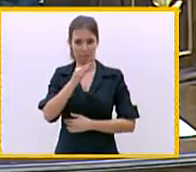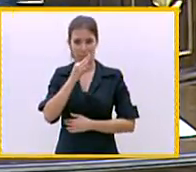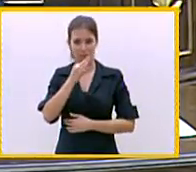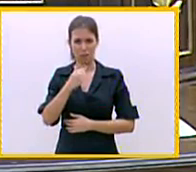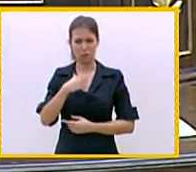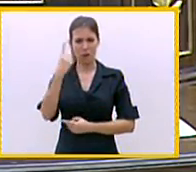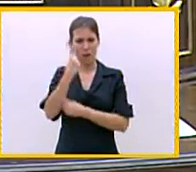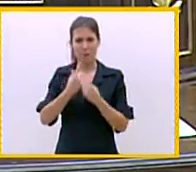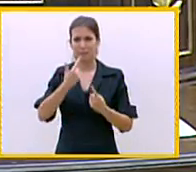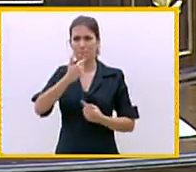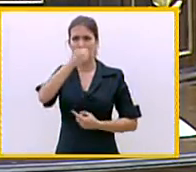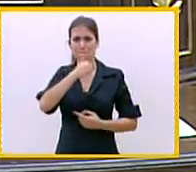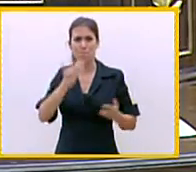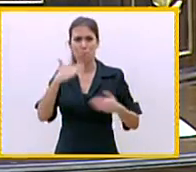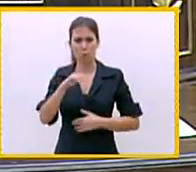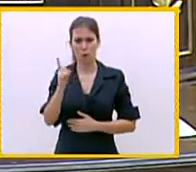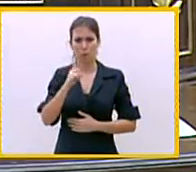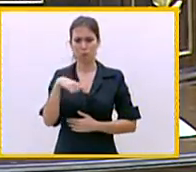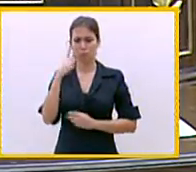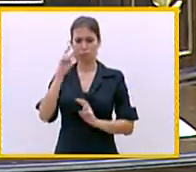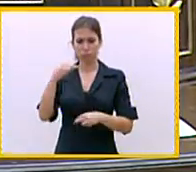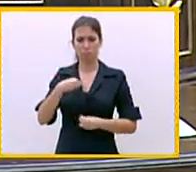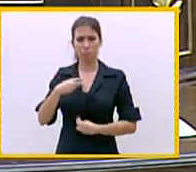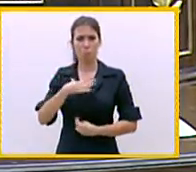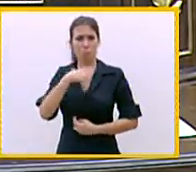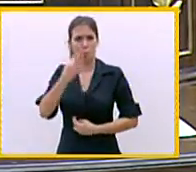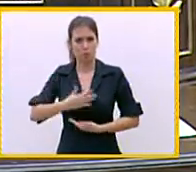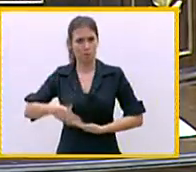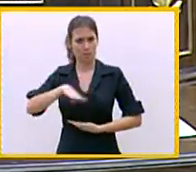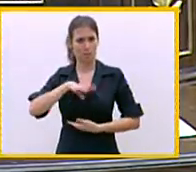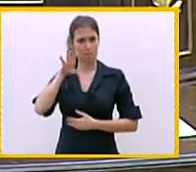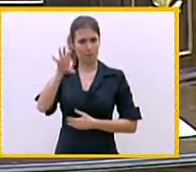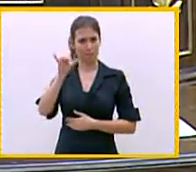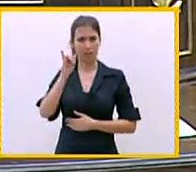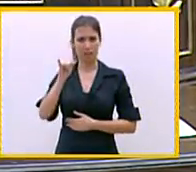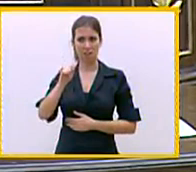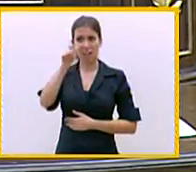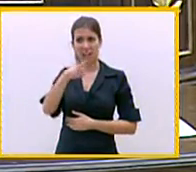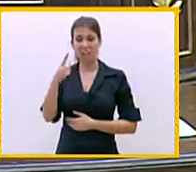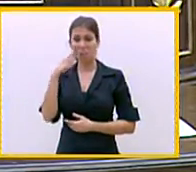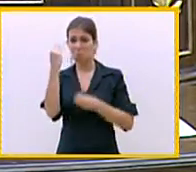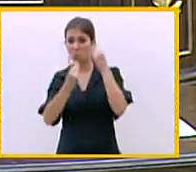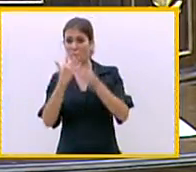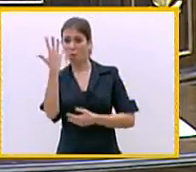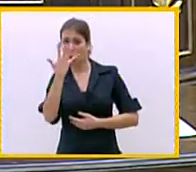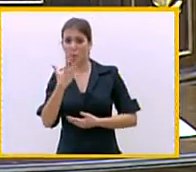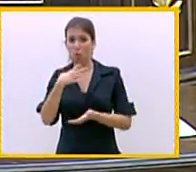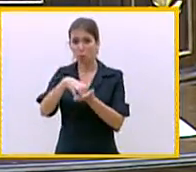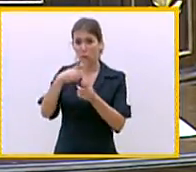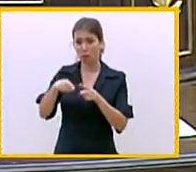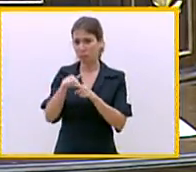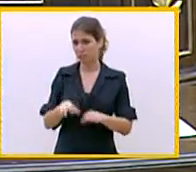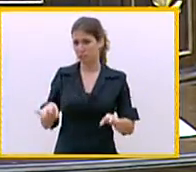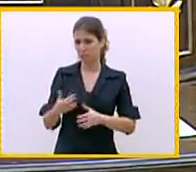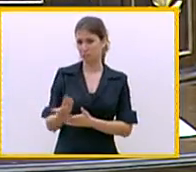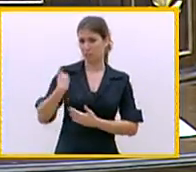ningún momento de nuestra capacidad como país, y nadie debería hacerlo. Hemos superado en el pasado otros retos colectivos de una